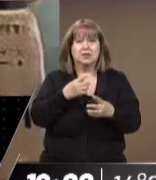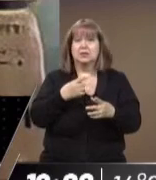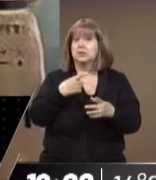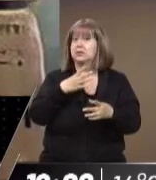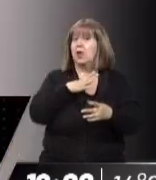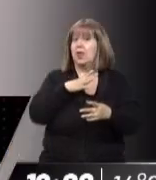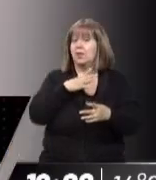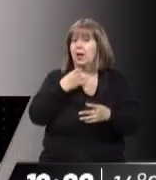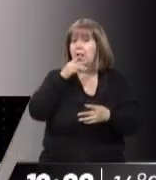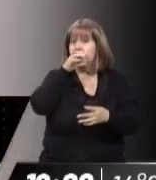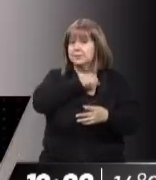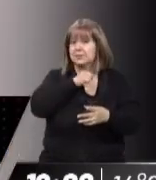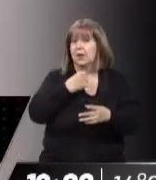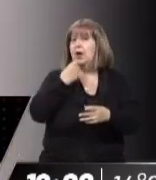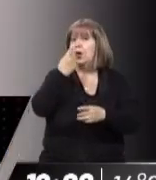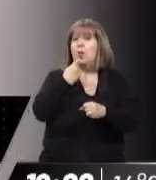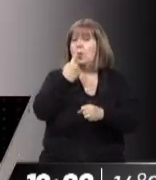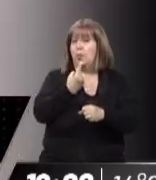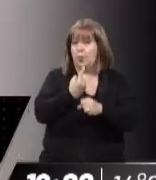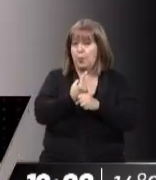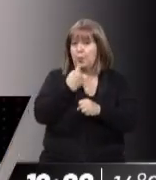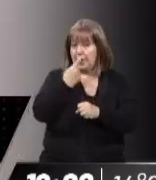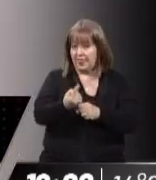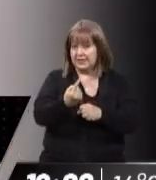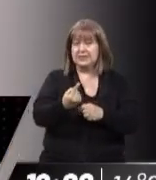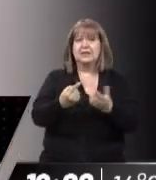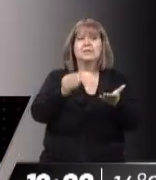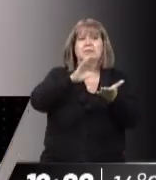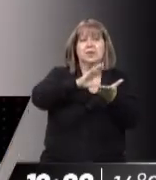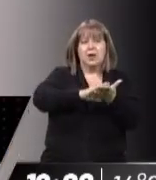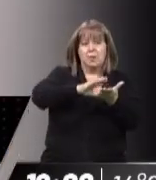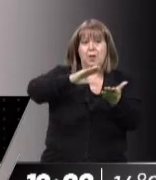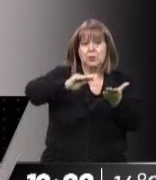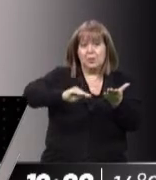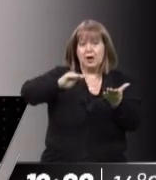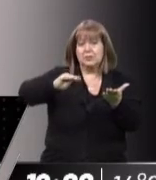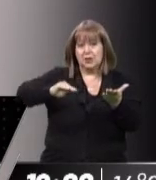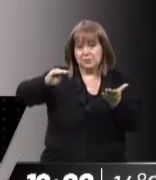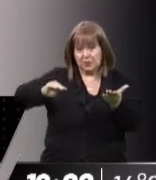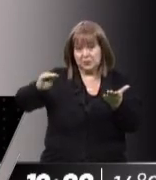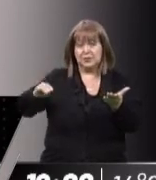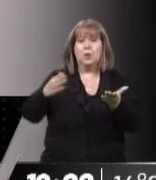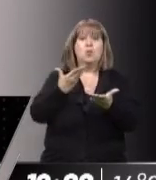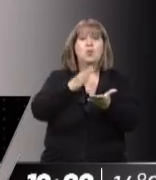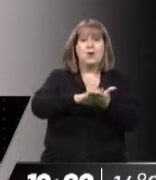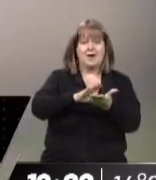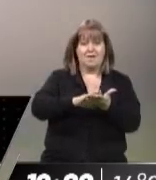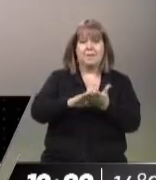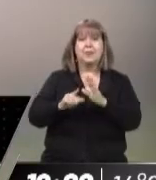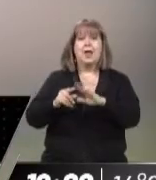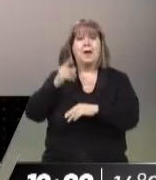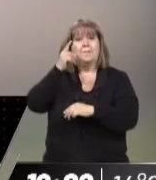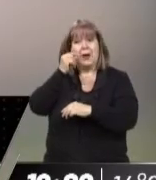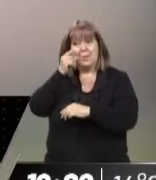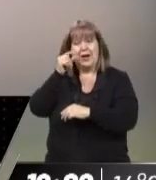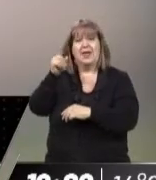ambos, sobre todo por la cantidad de pruebas que han sido incorporadas al expediente. Por otro lado, el padre de